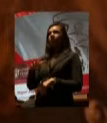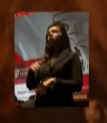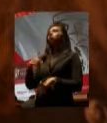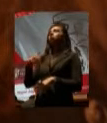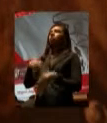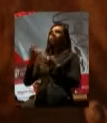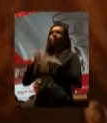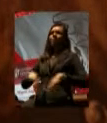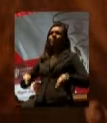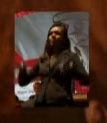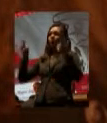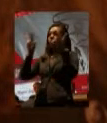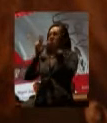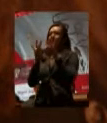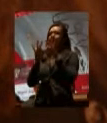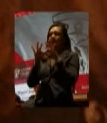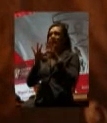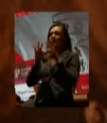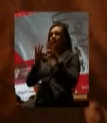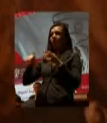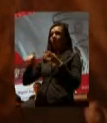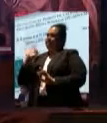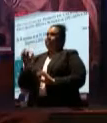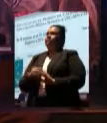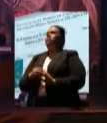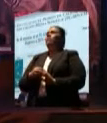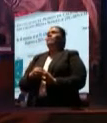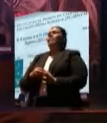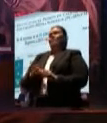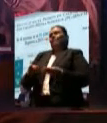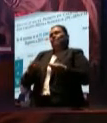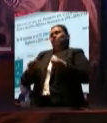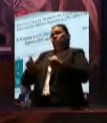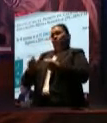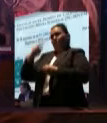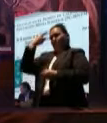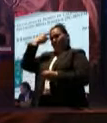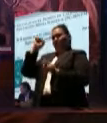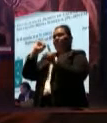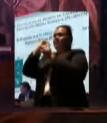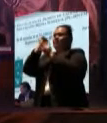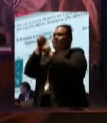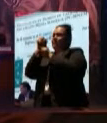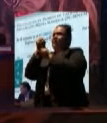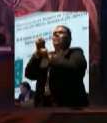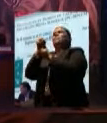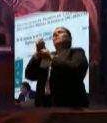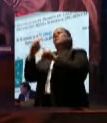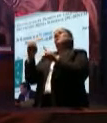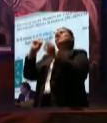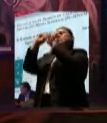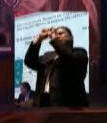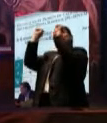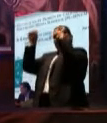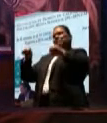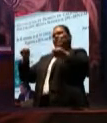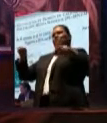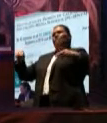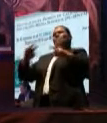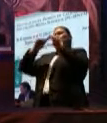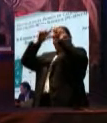bienestar general a través de la formación de recursos humanos, de fomento a la investigación y a través de